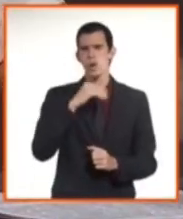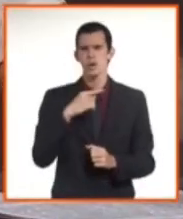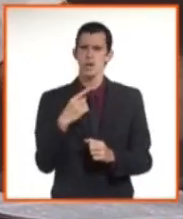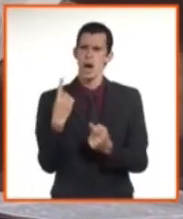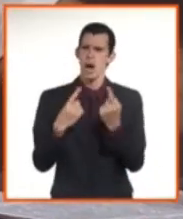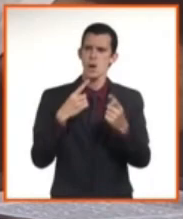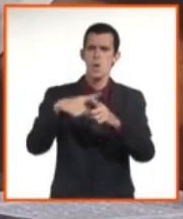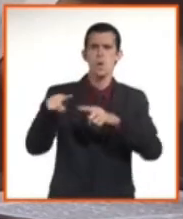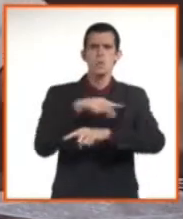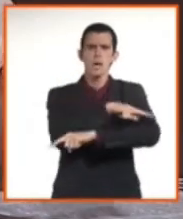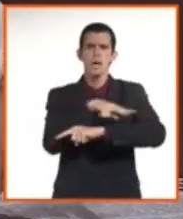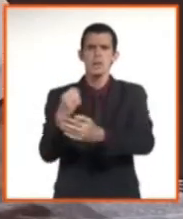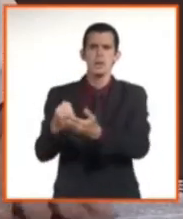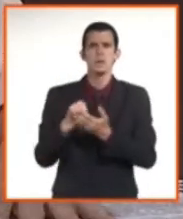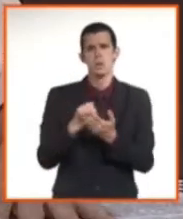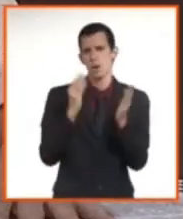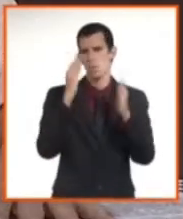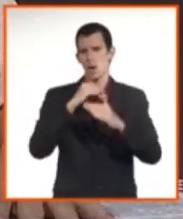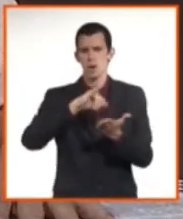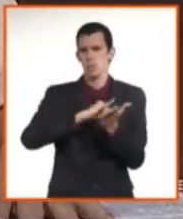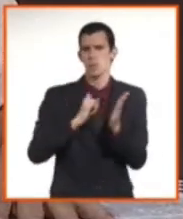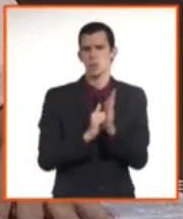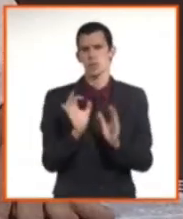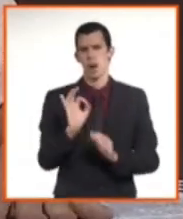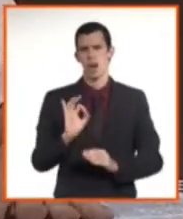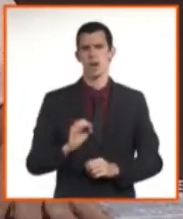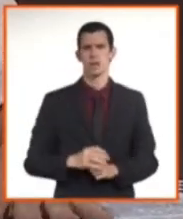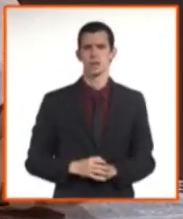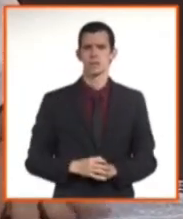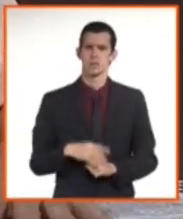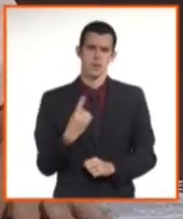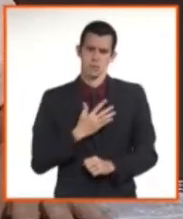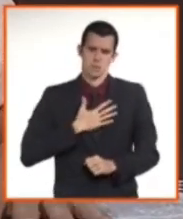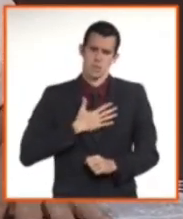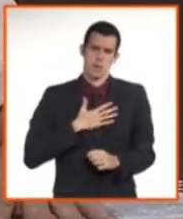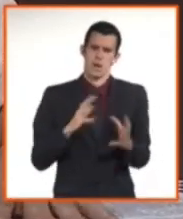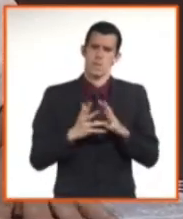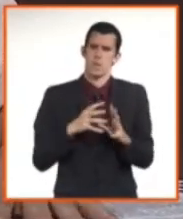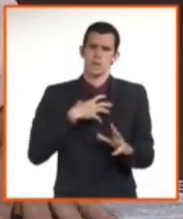inversiones extranjeras. La proyección es recuperar la potencia con nuestras personas,